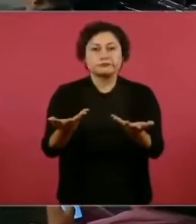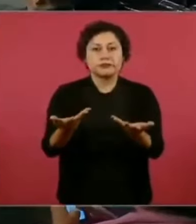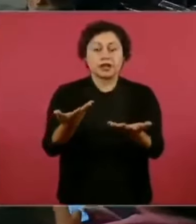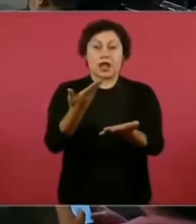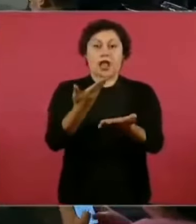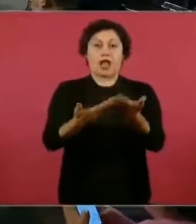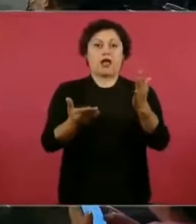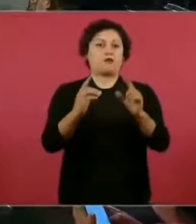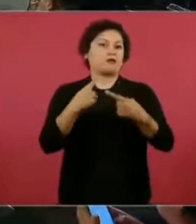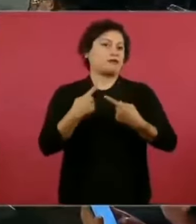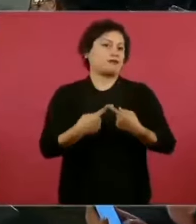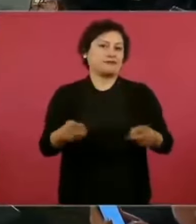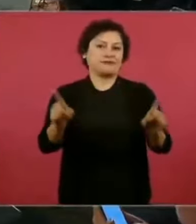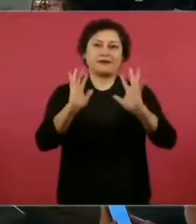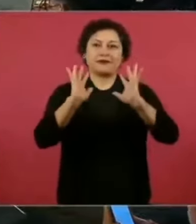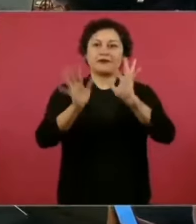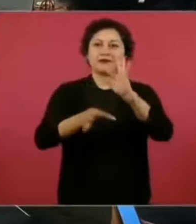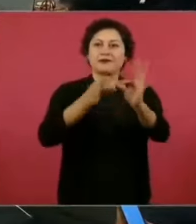salud,